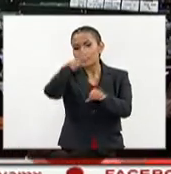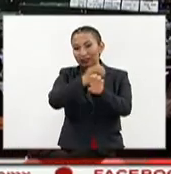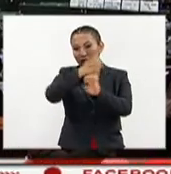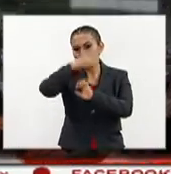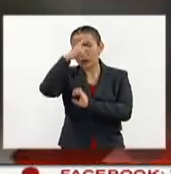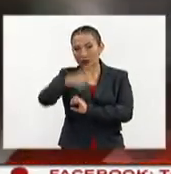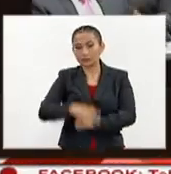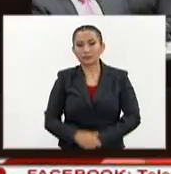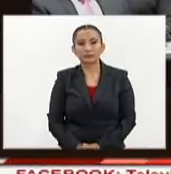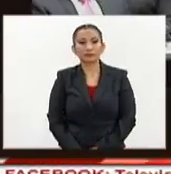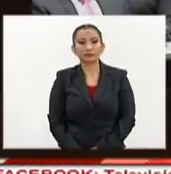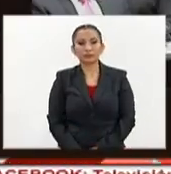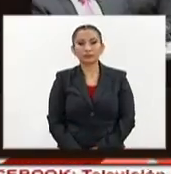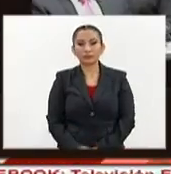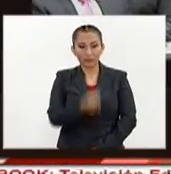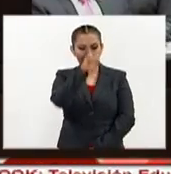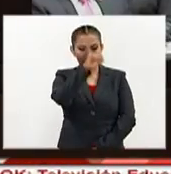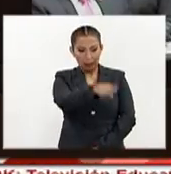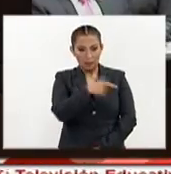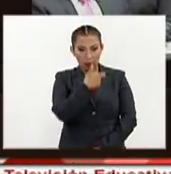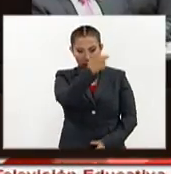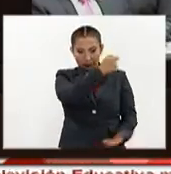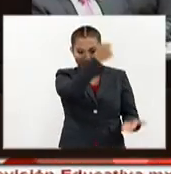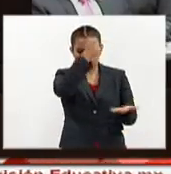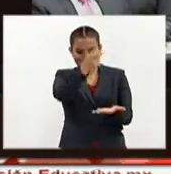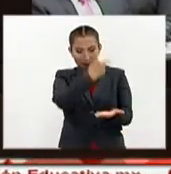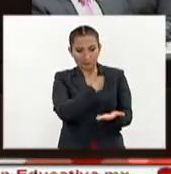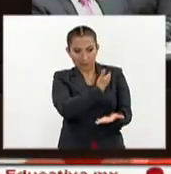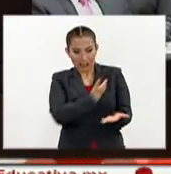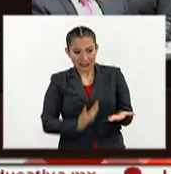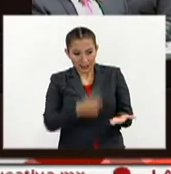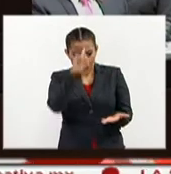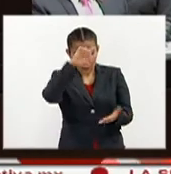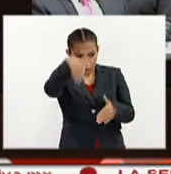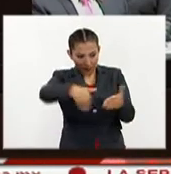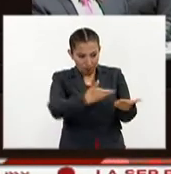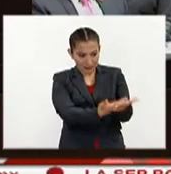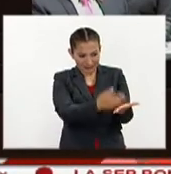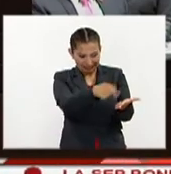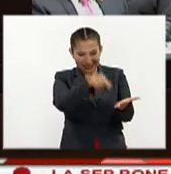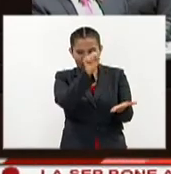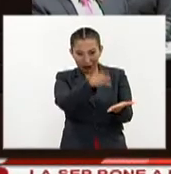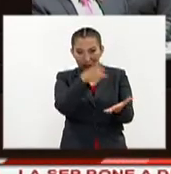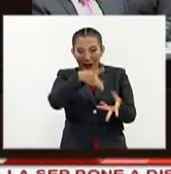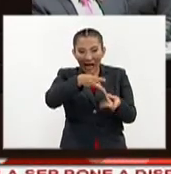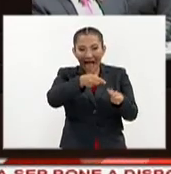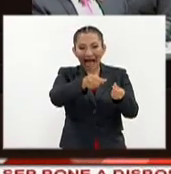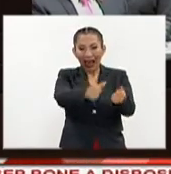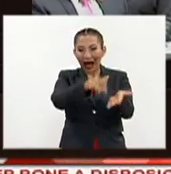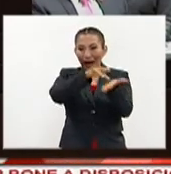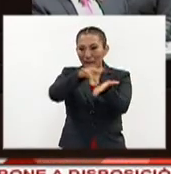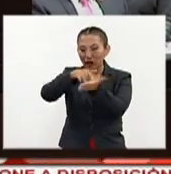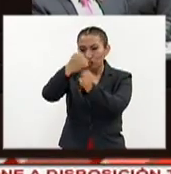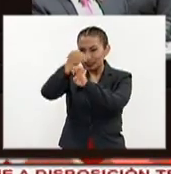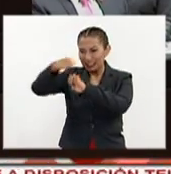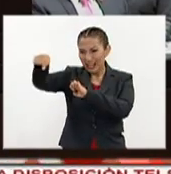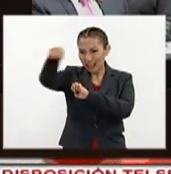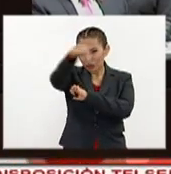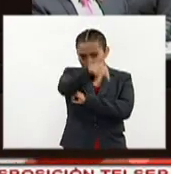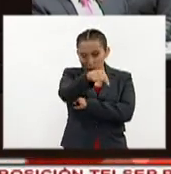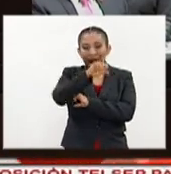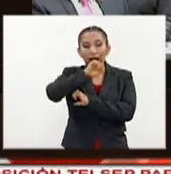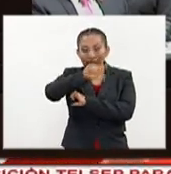del país. Aunado al destino que el Ejecutivo Federal propuso para el fortalecimiento financiero en las entidades